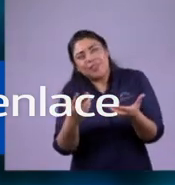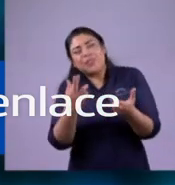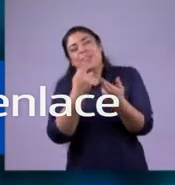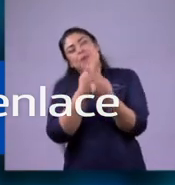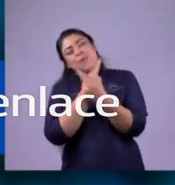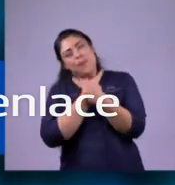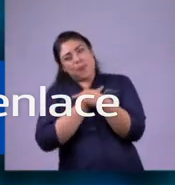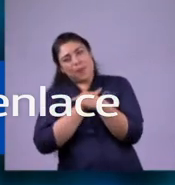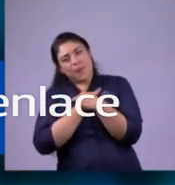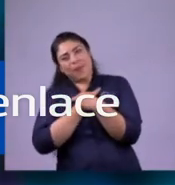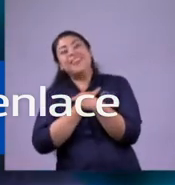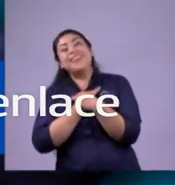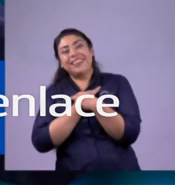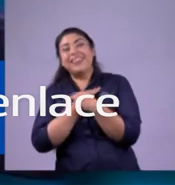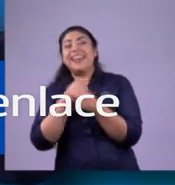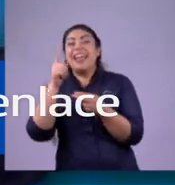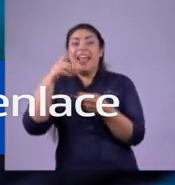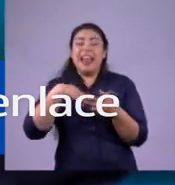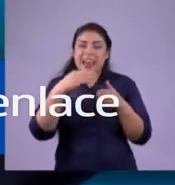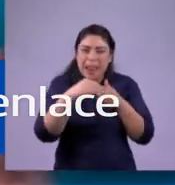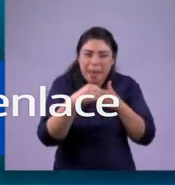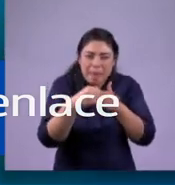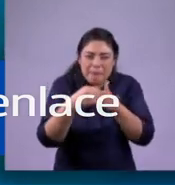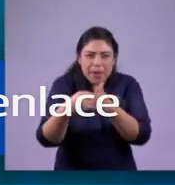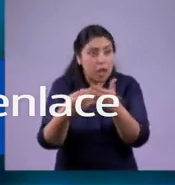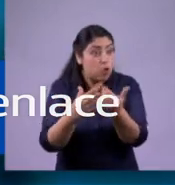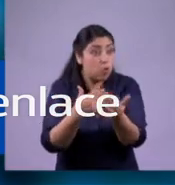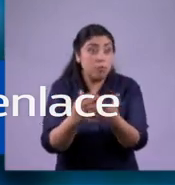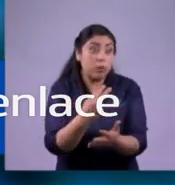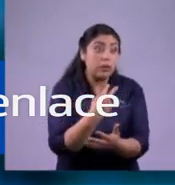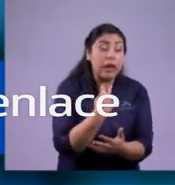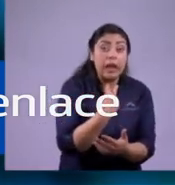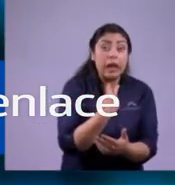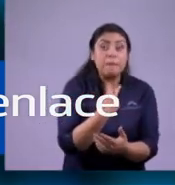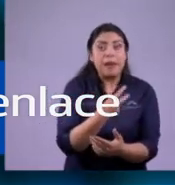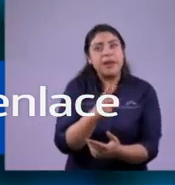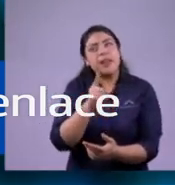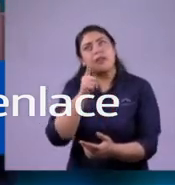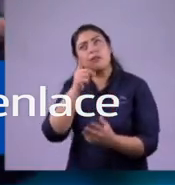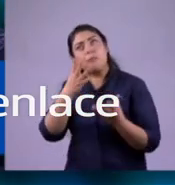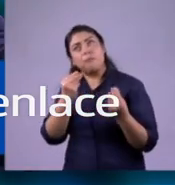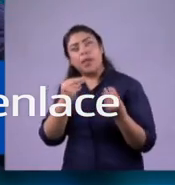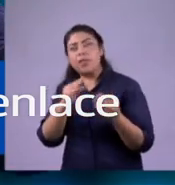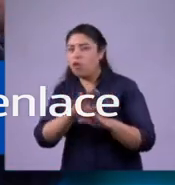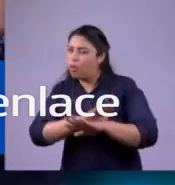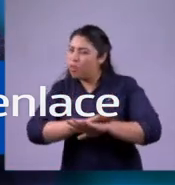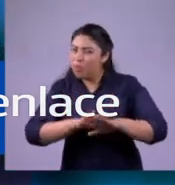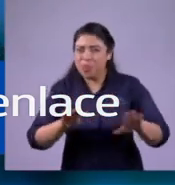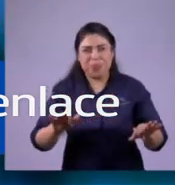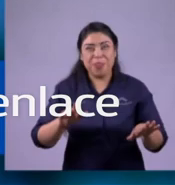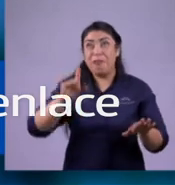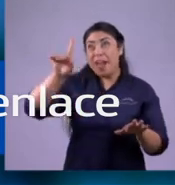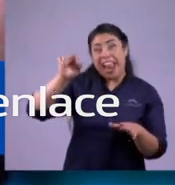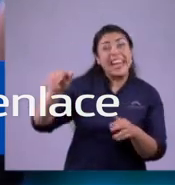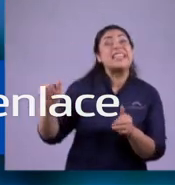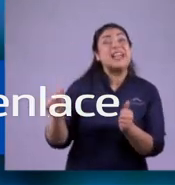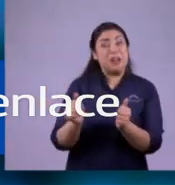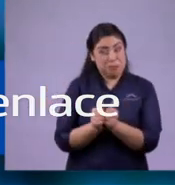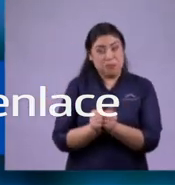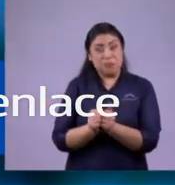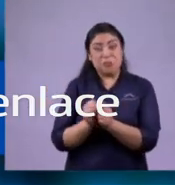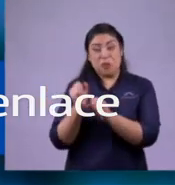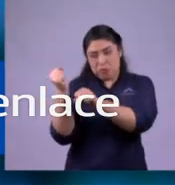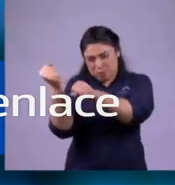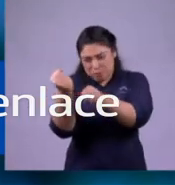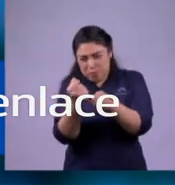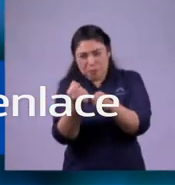por senda de justicia y si atravesamos un valle de sombra de muerte no tendremos mal alguno porque él está con nosotros tu vara y tu cayado